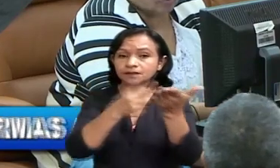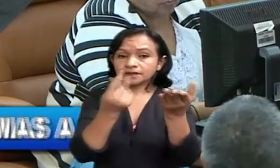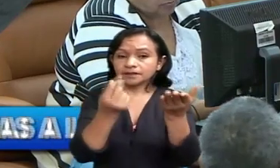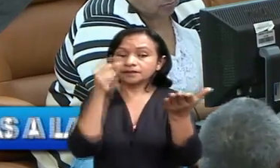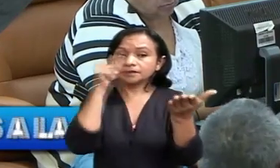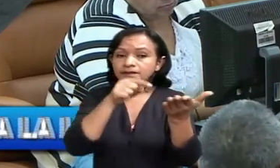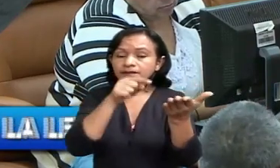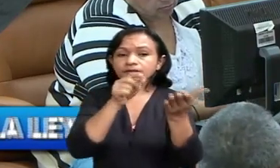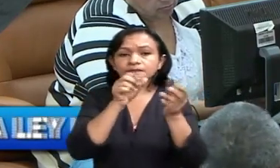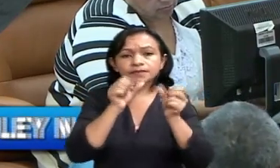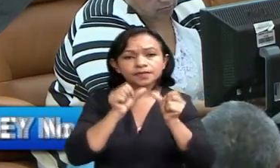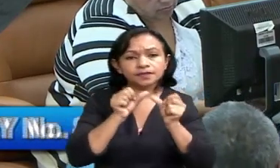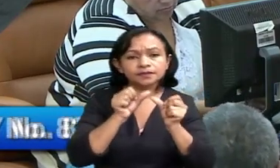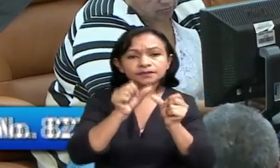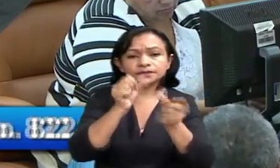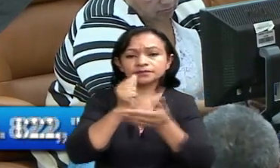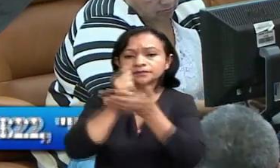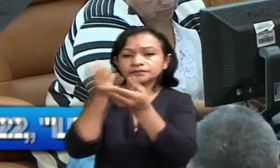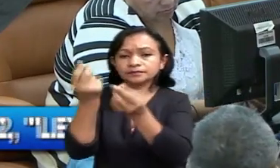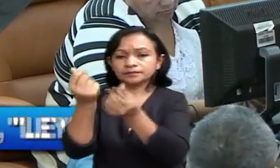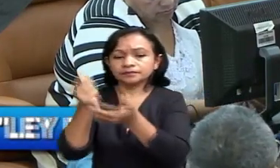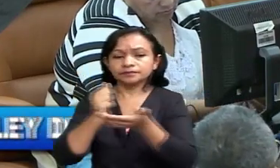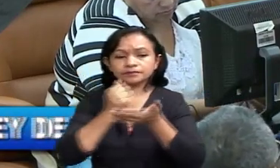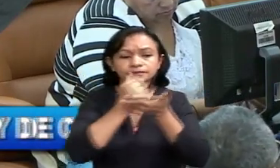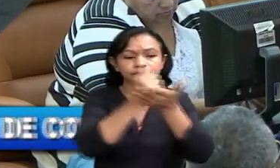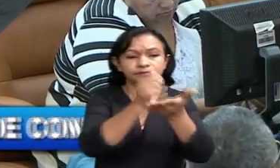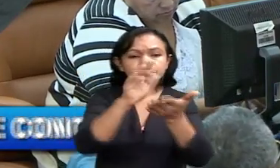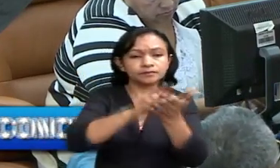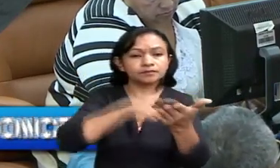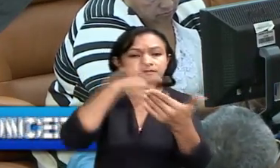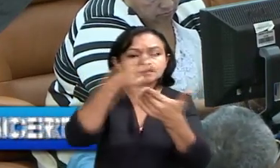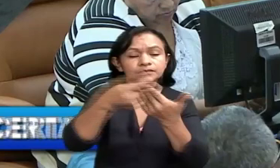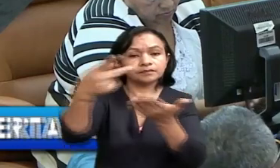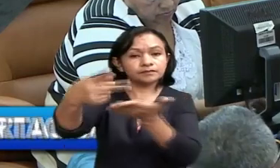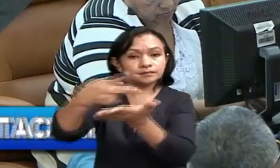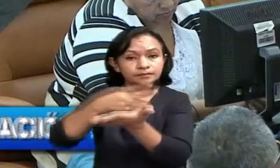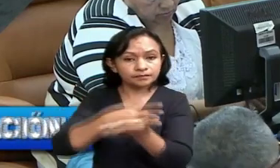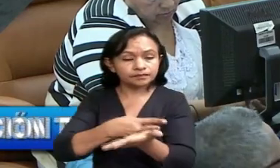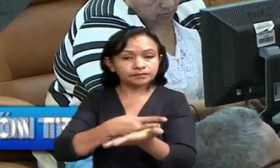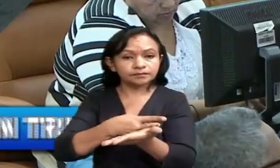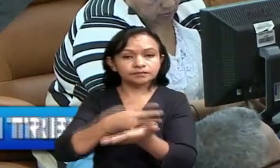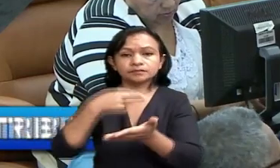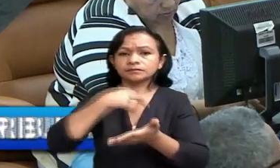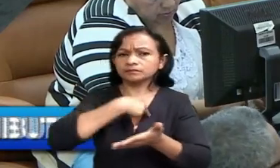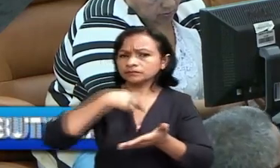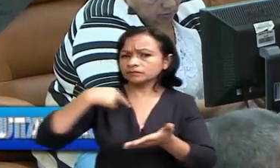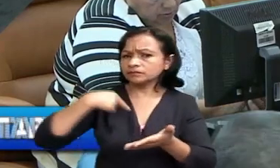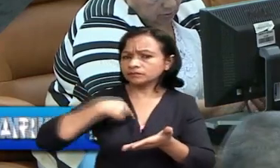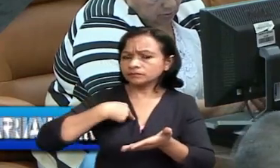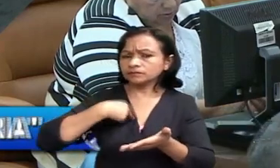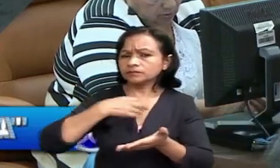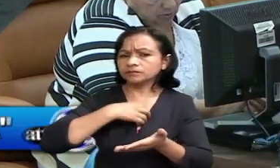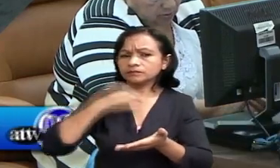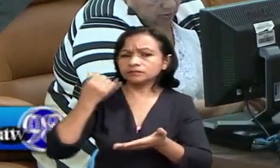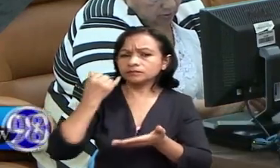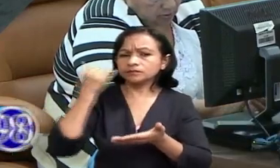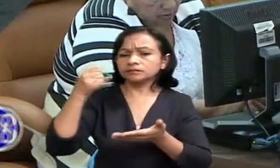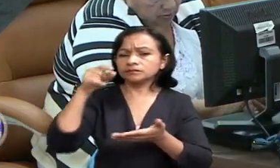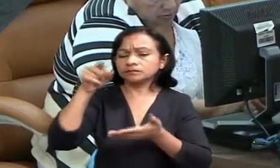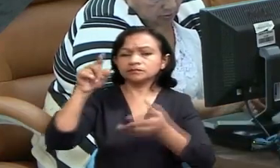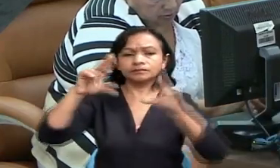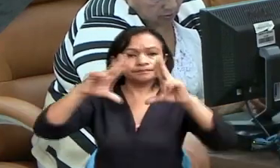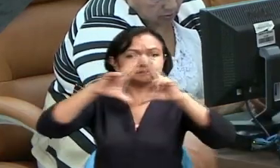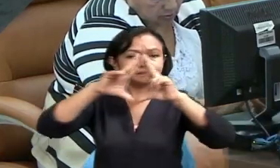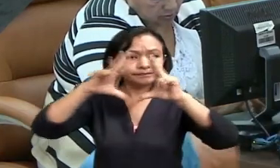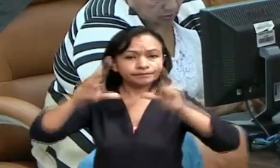continuar financiando todos esos programas y proyectos, que nosotros le hacemos esta propuesta a la nación